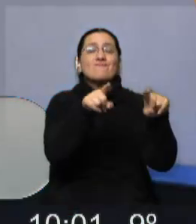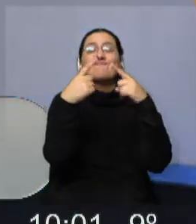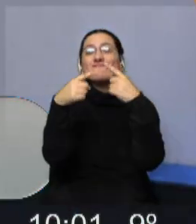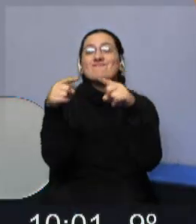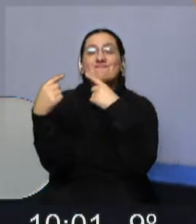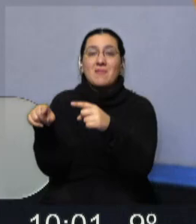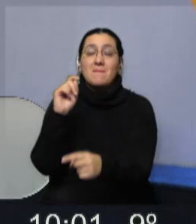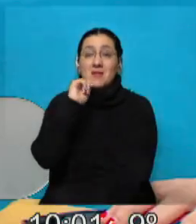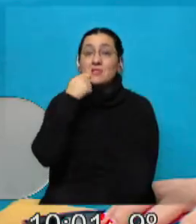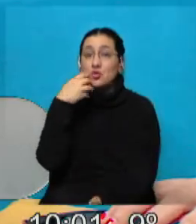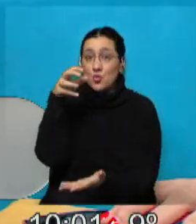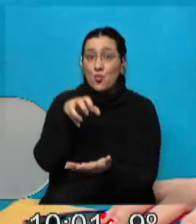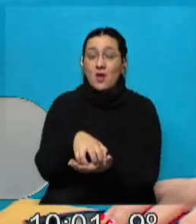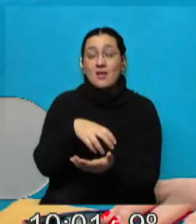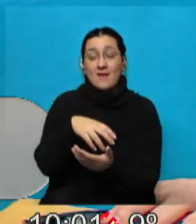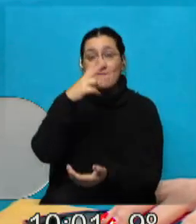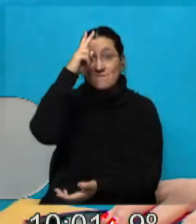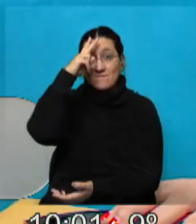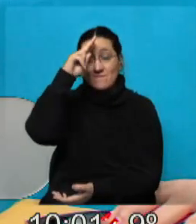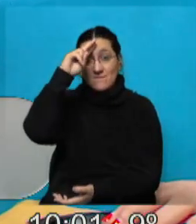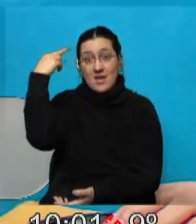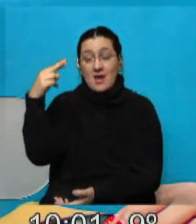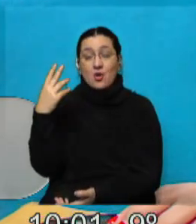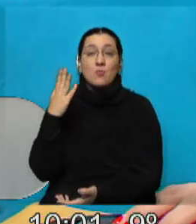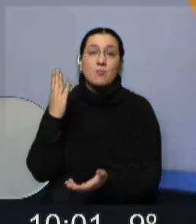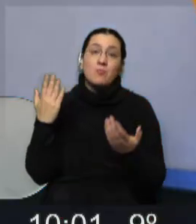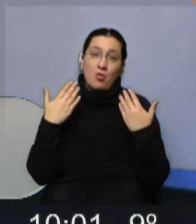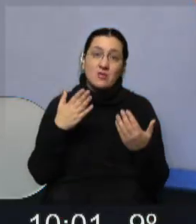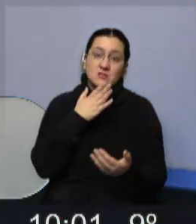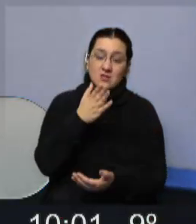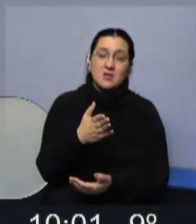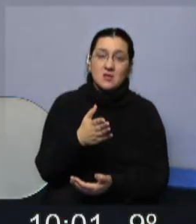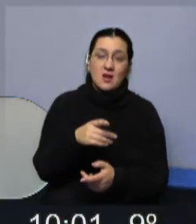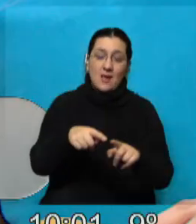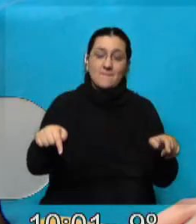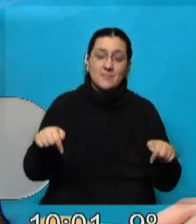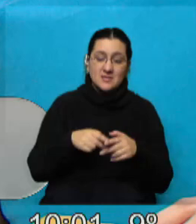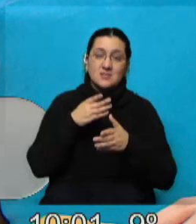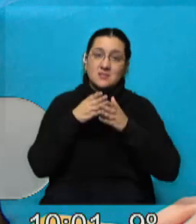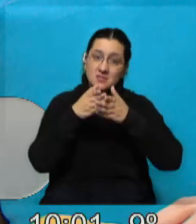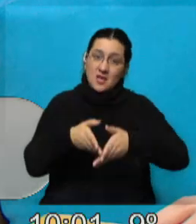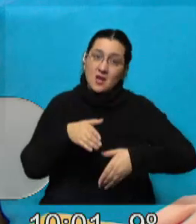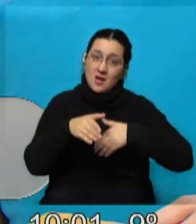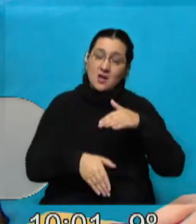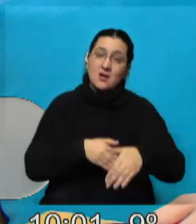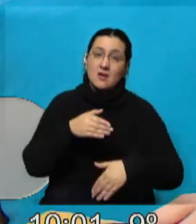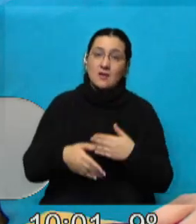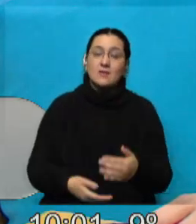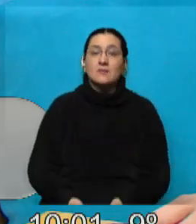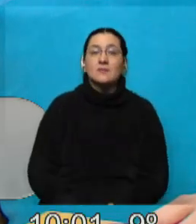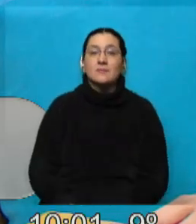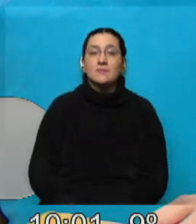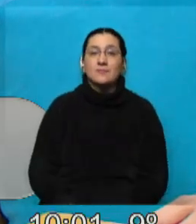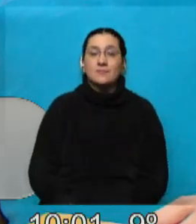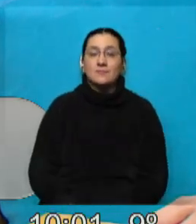multiespacio preciosa, que en verano puedes comer, tirarte, salir, es divino. Había miedo. Pet friendly, es